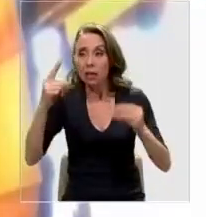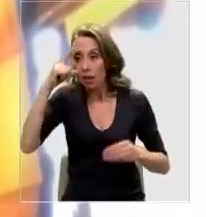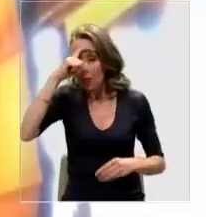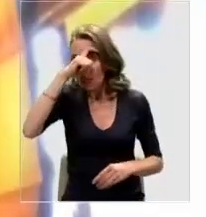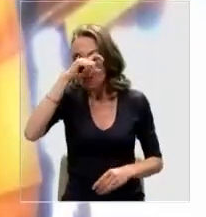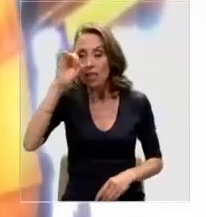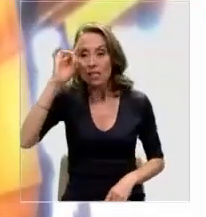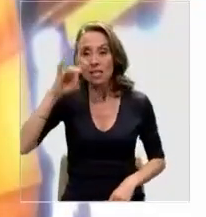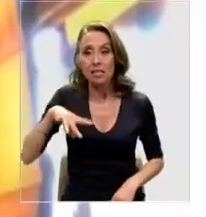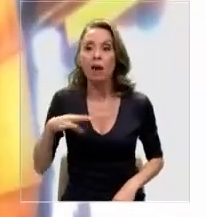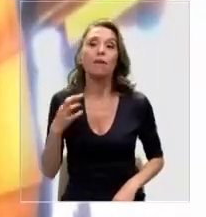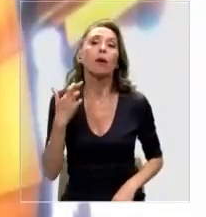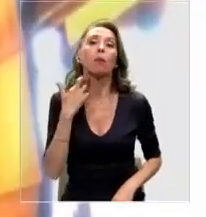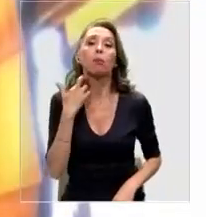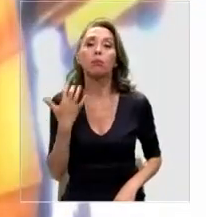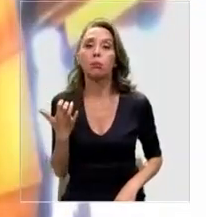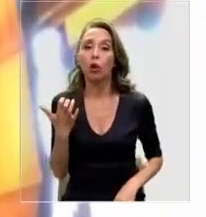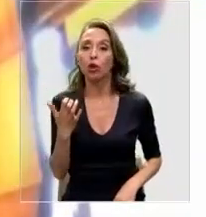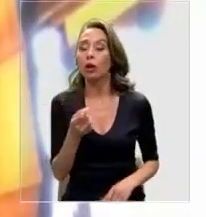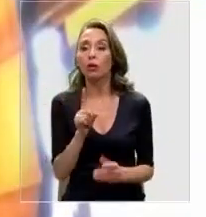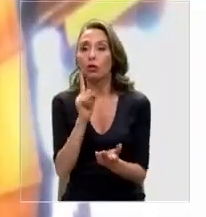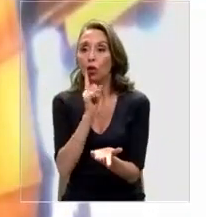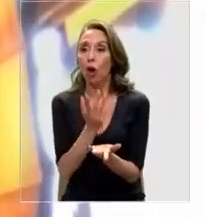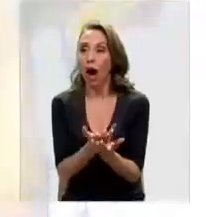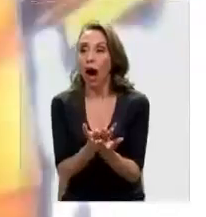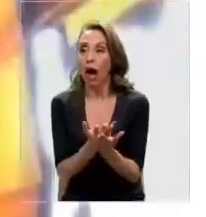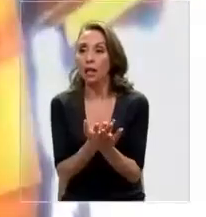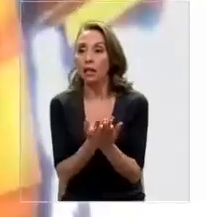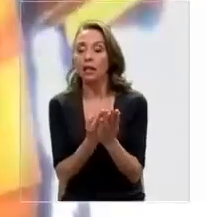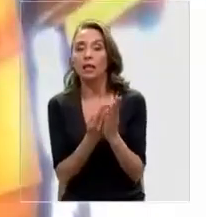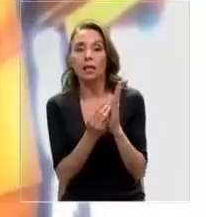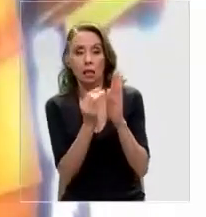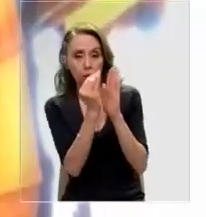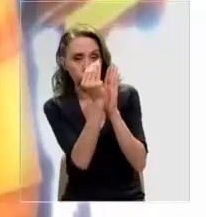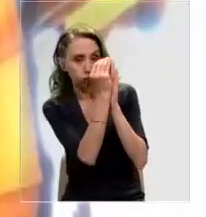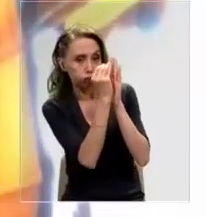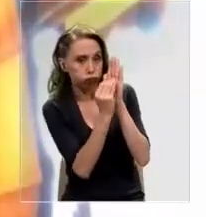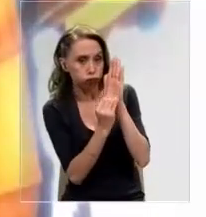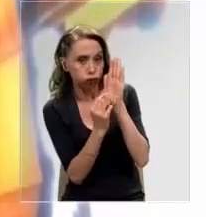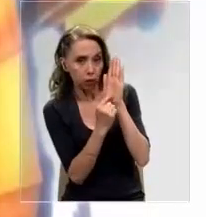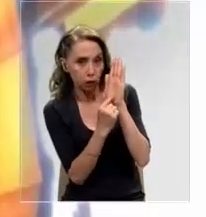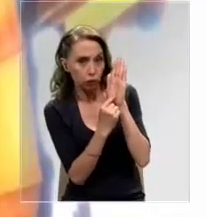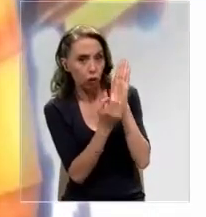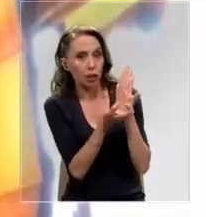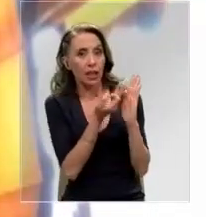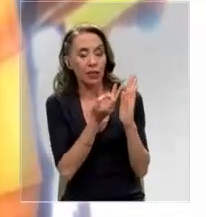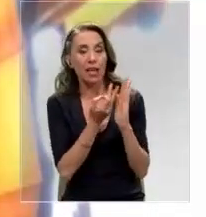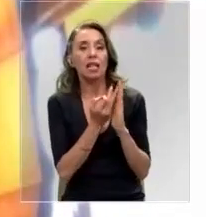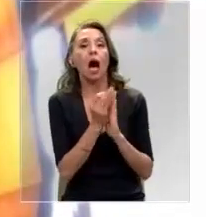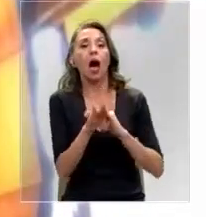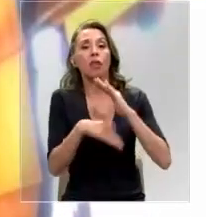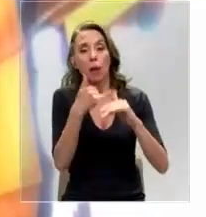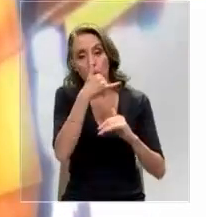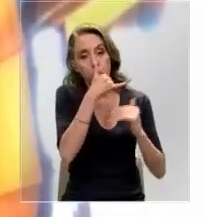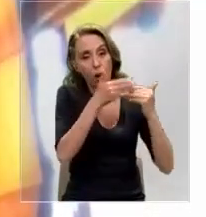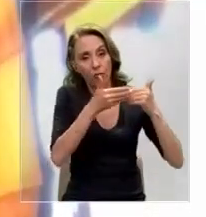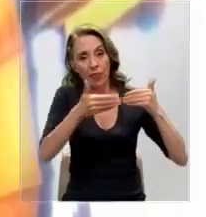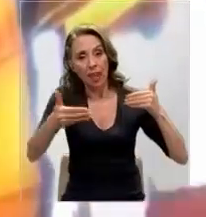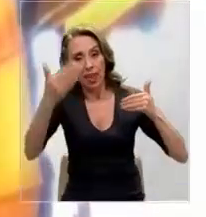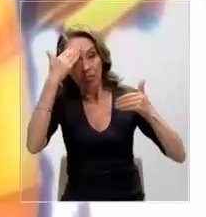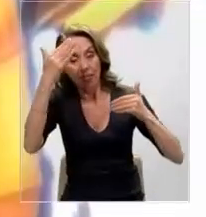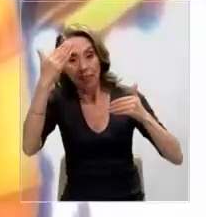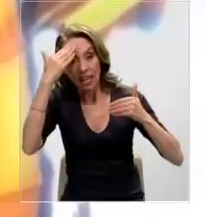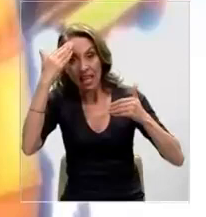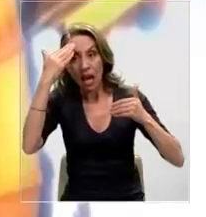saber porque no existe un patrón que diga, pasado este periodo nosotros vamos a